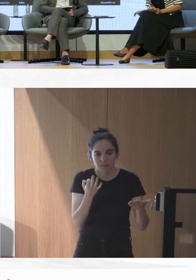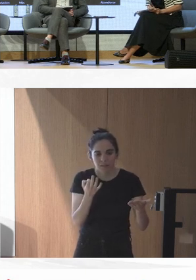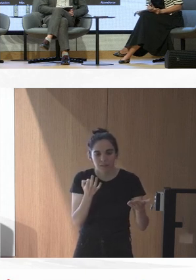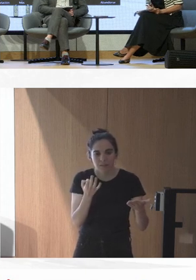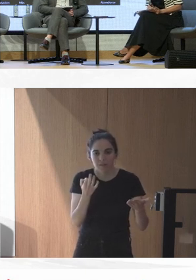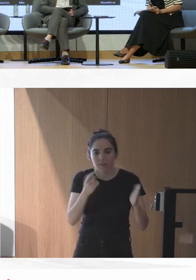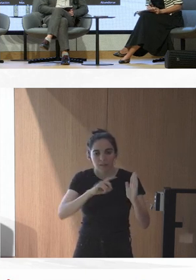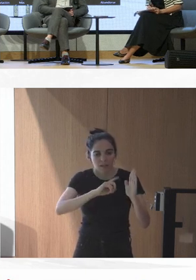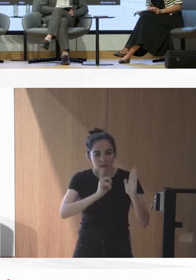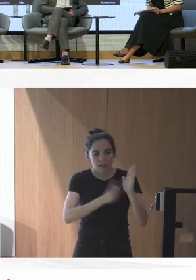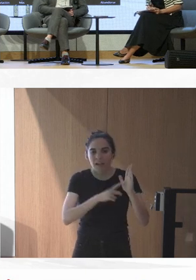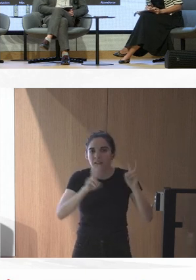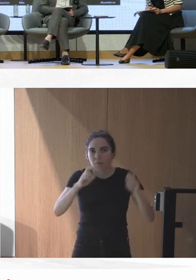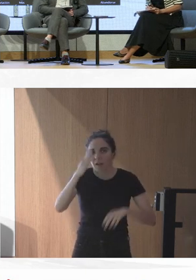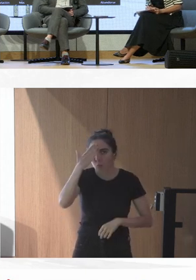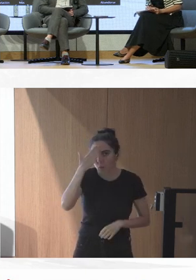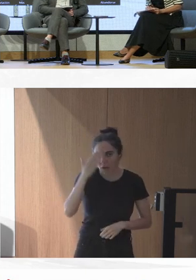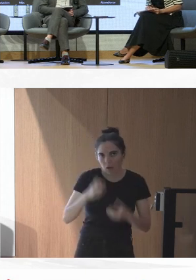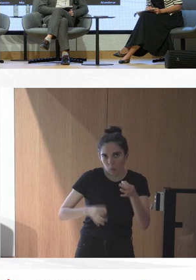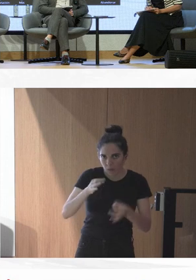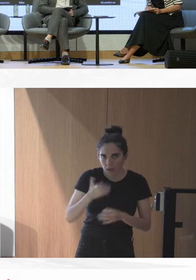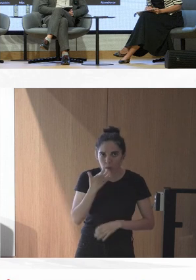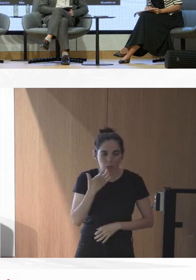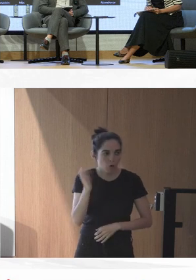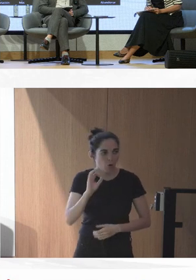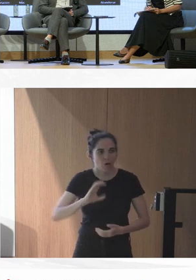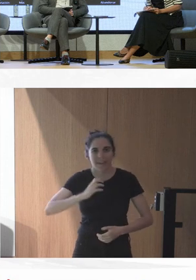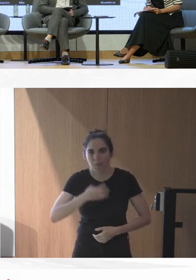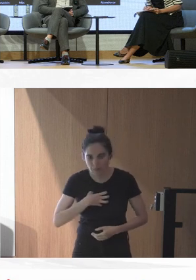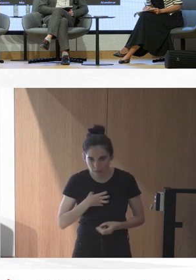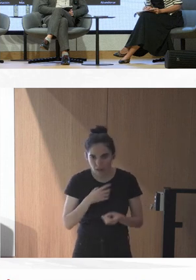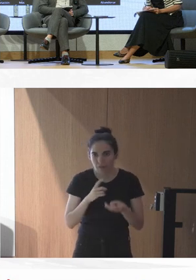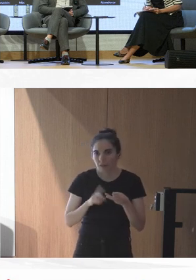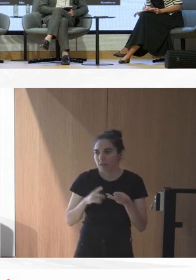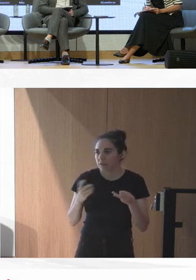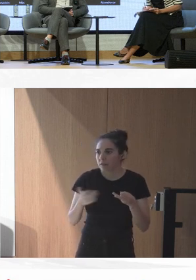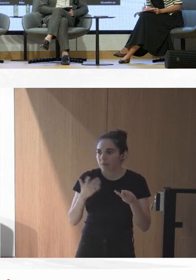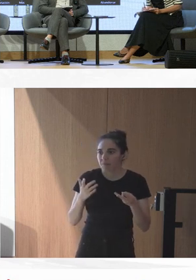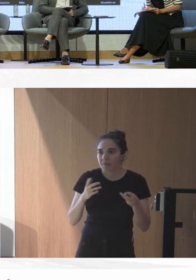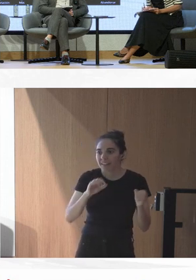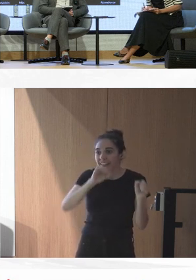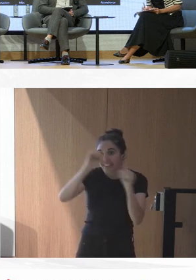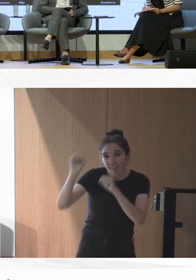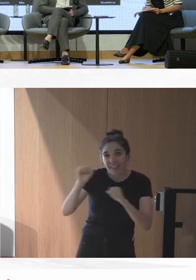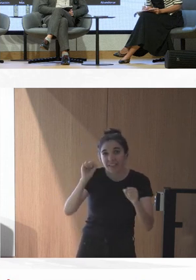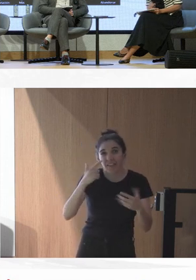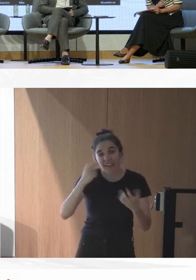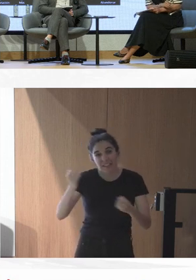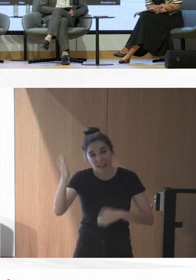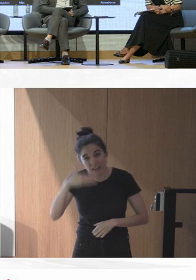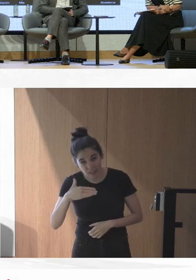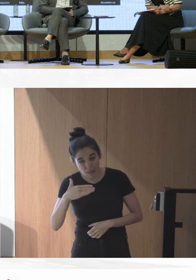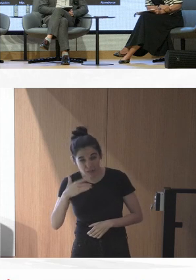las leyes, por ejemplo, sobre la tutela judicial, la incapacidad y la defensa de insanidad, aborda esas